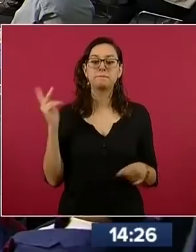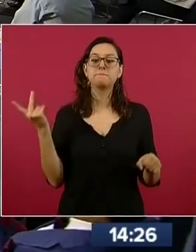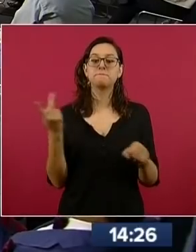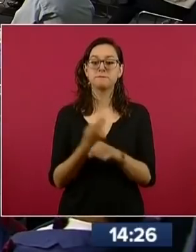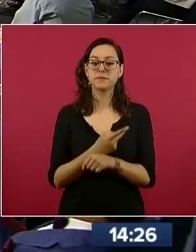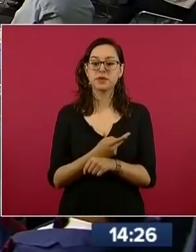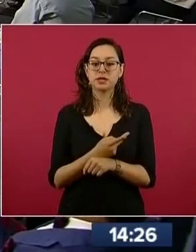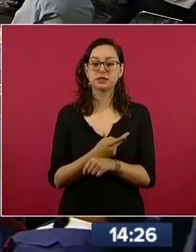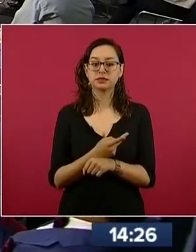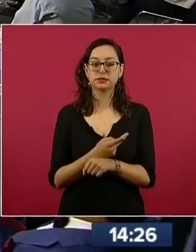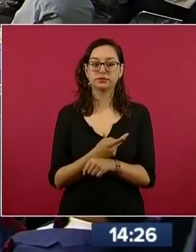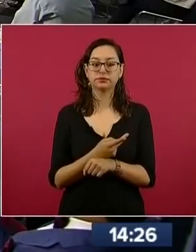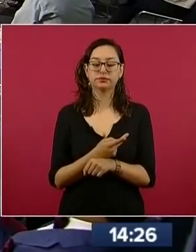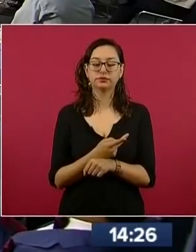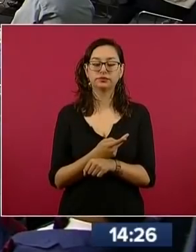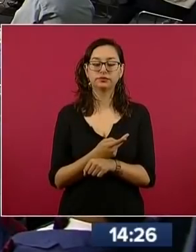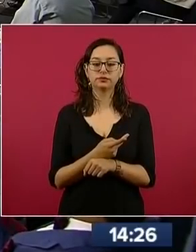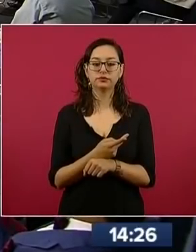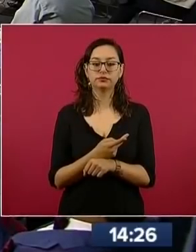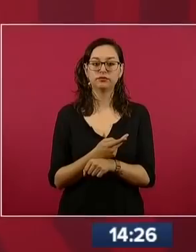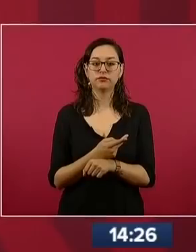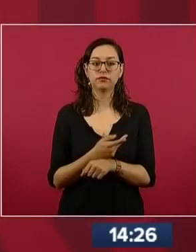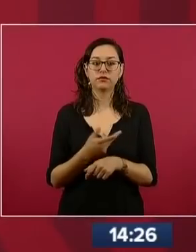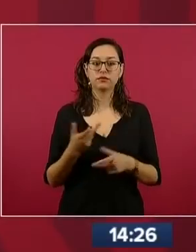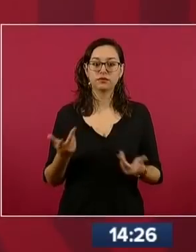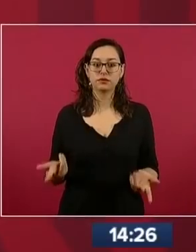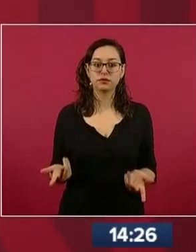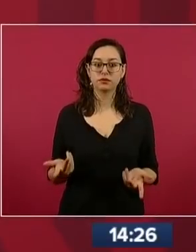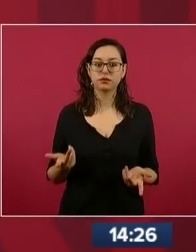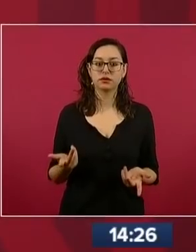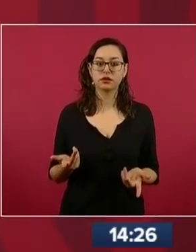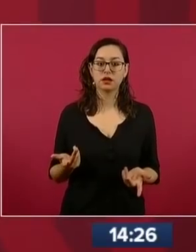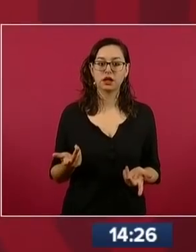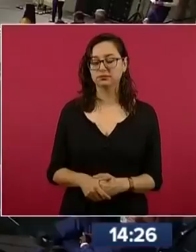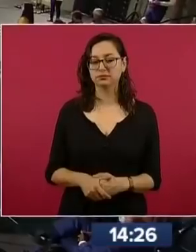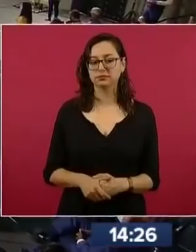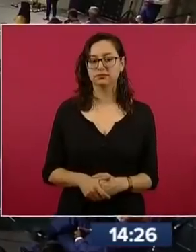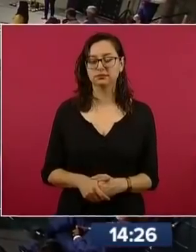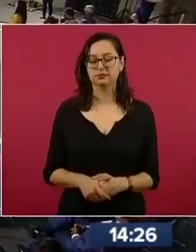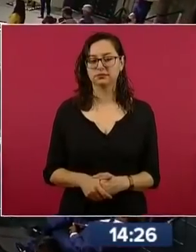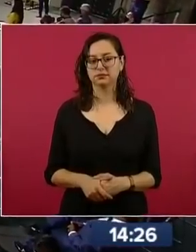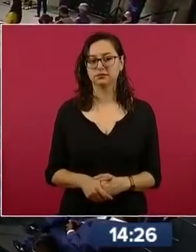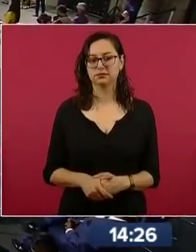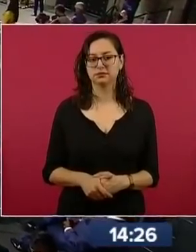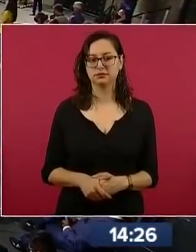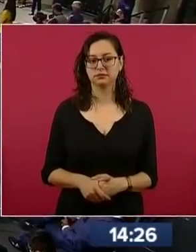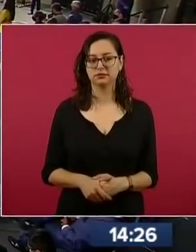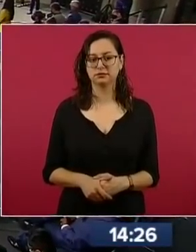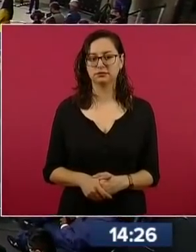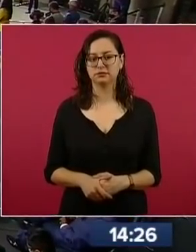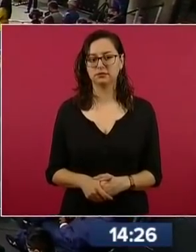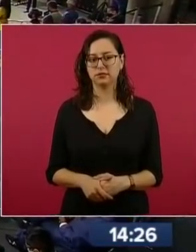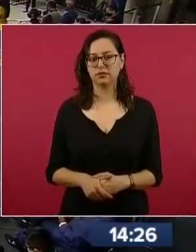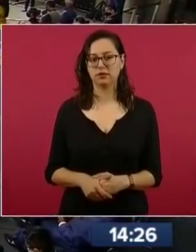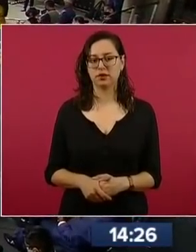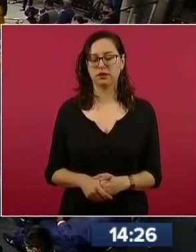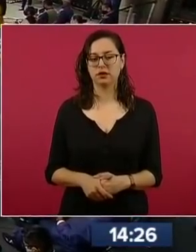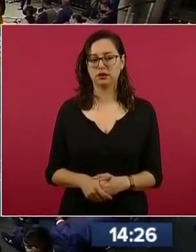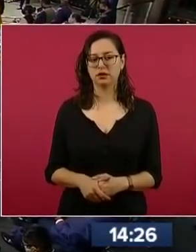hacer una especie de verificación a los vehículos y cobrar la secretaria de